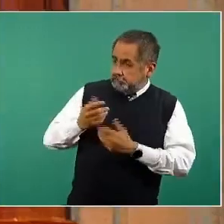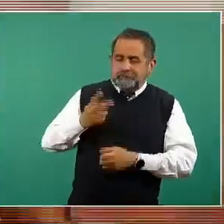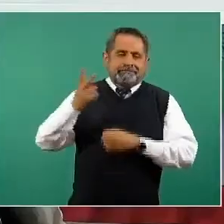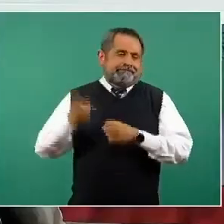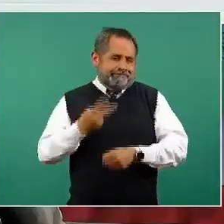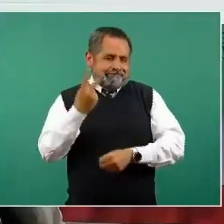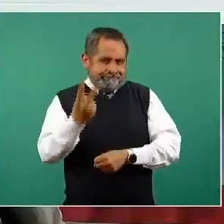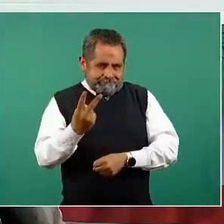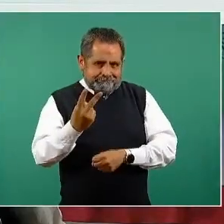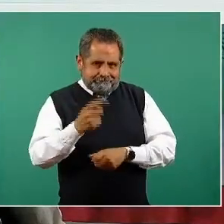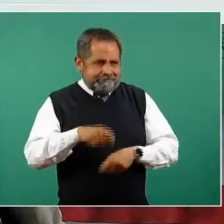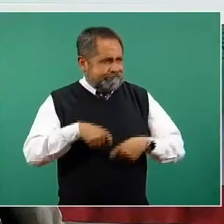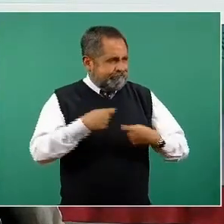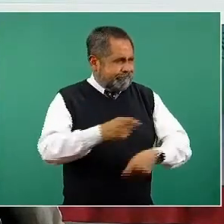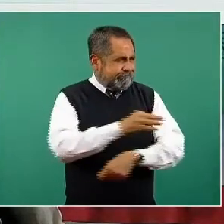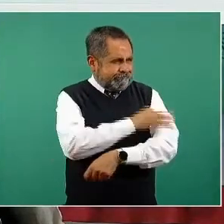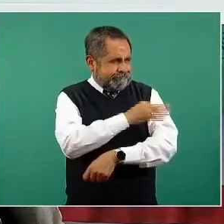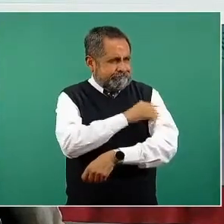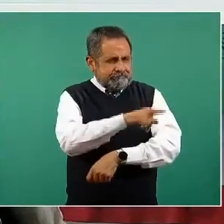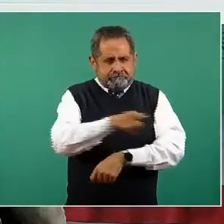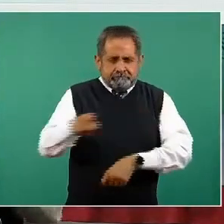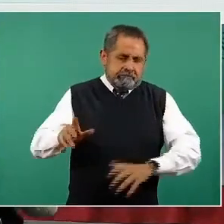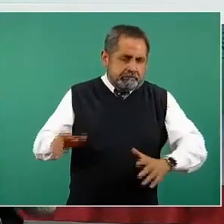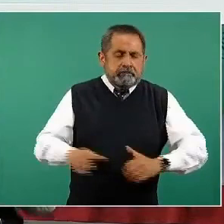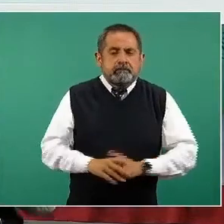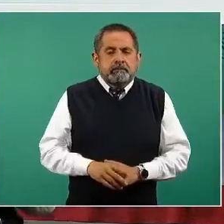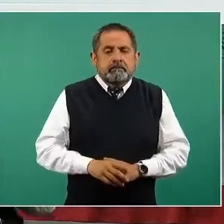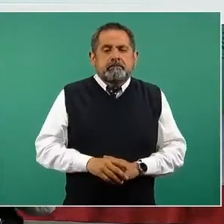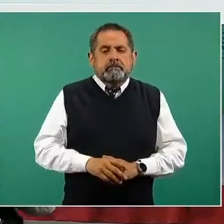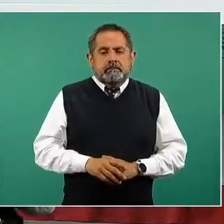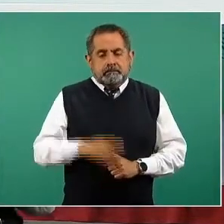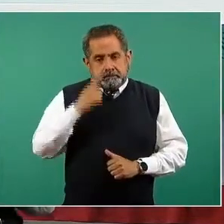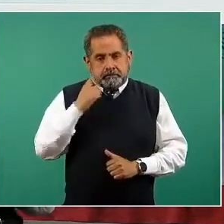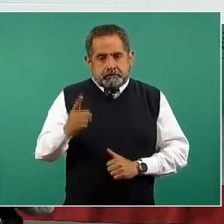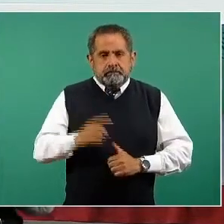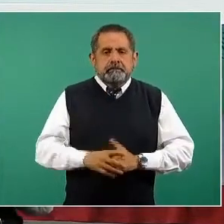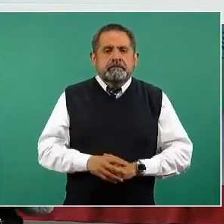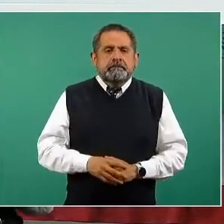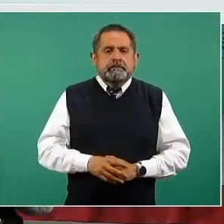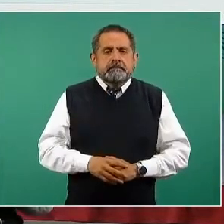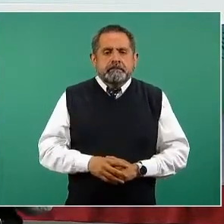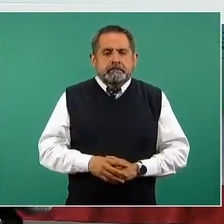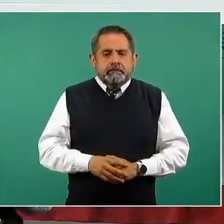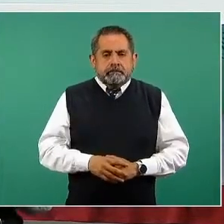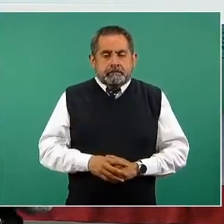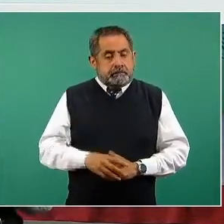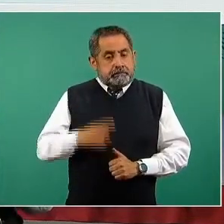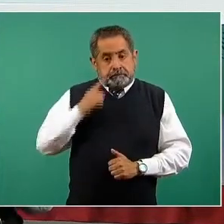segundas dosis. Veamos la siguiente diapositiva. Esta es una